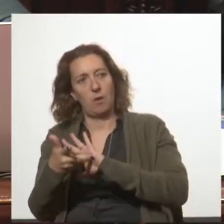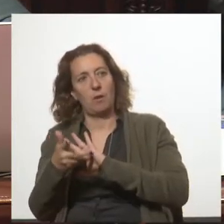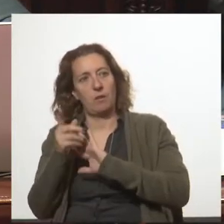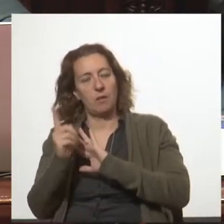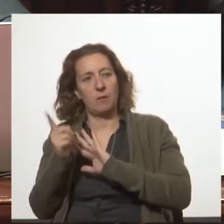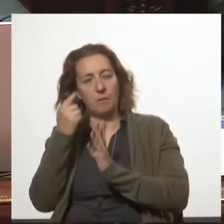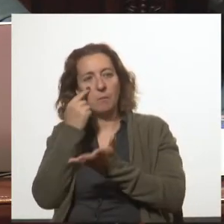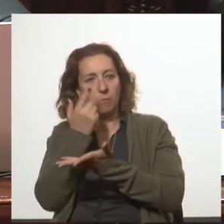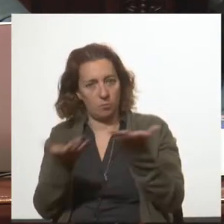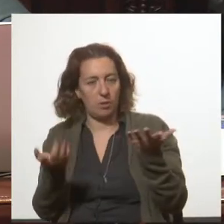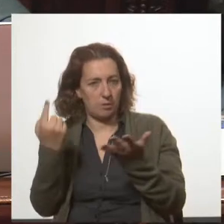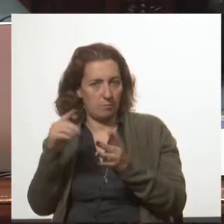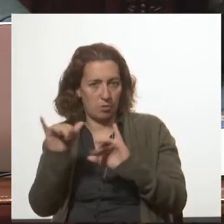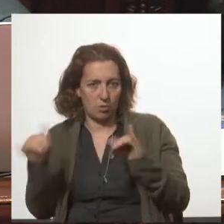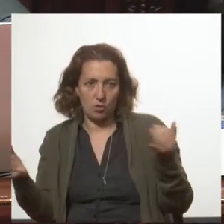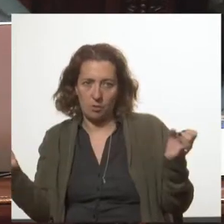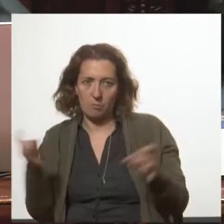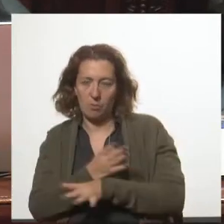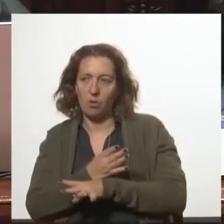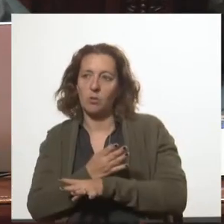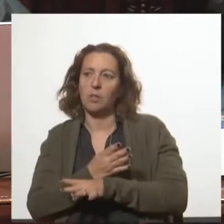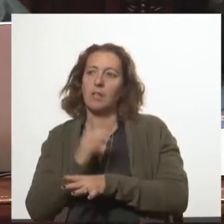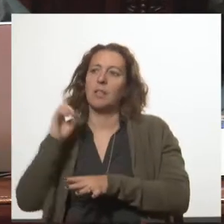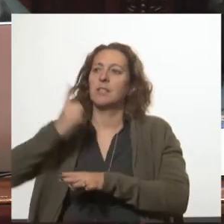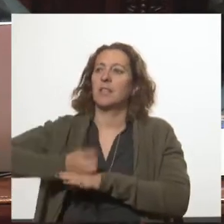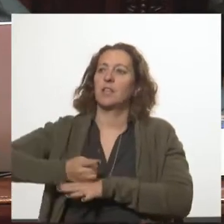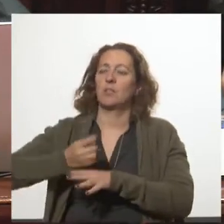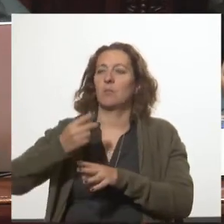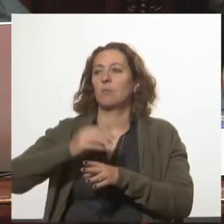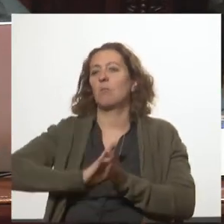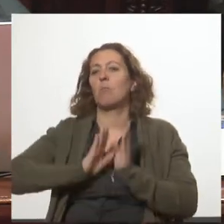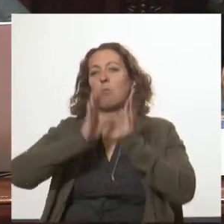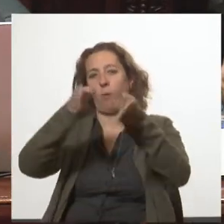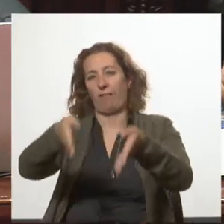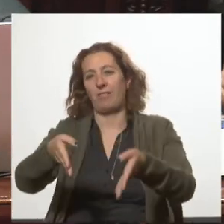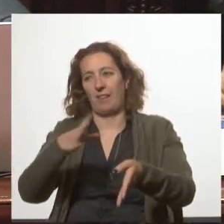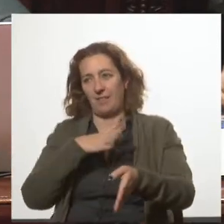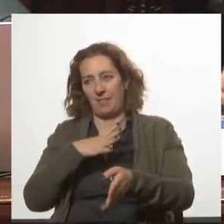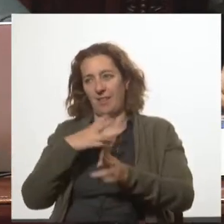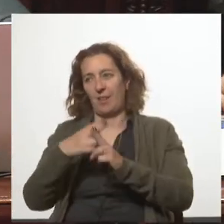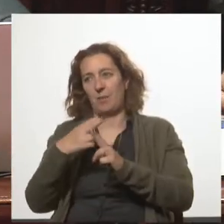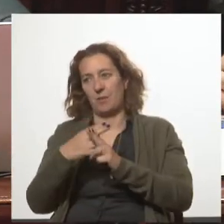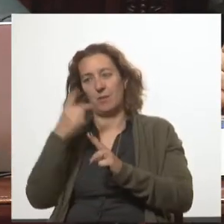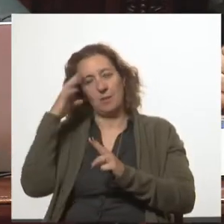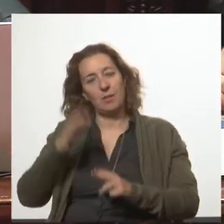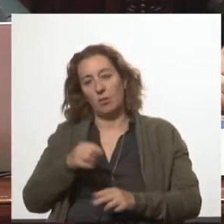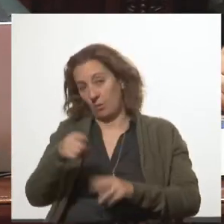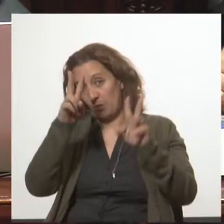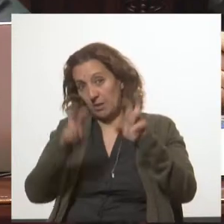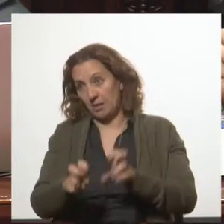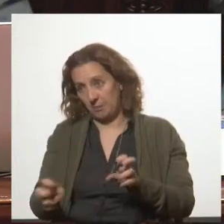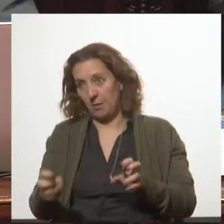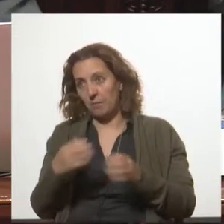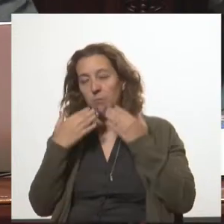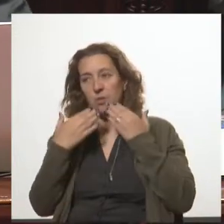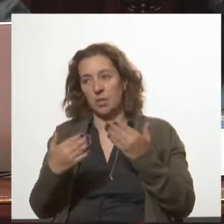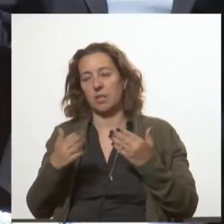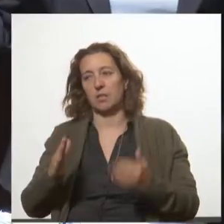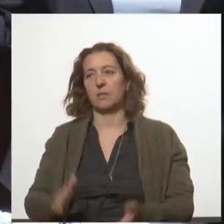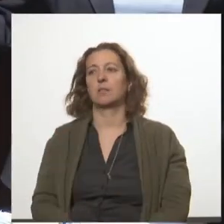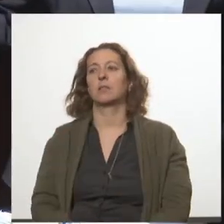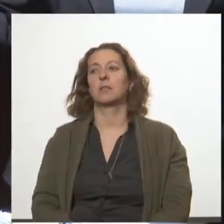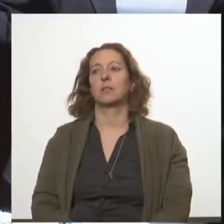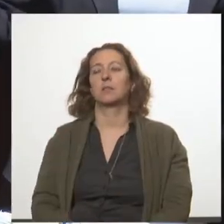mencionado pero ya tiene la designación de un puente que lleva su nombre y creo que no es ajeno al tema sino la presidenta muchas gracias señor